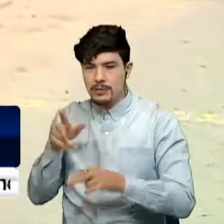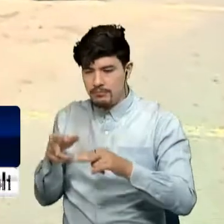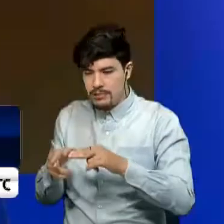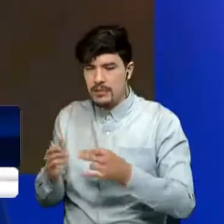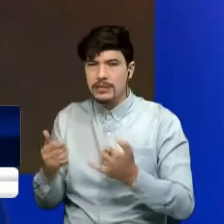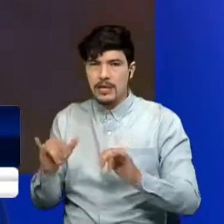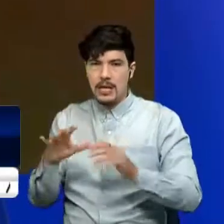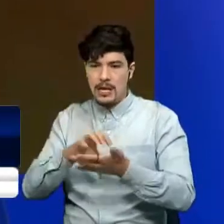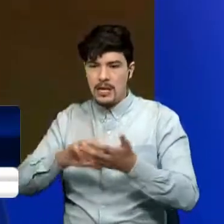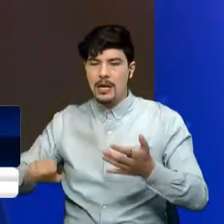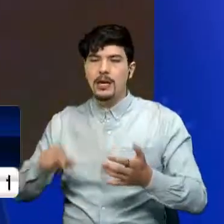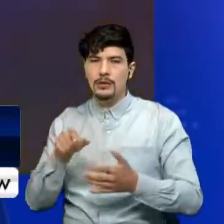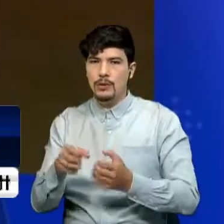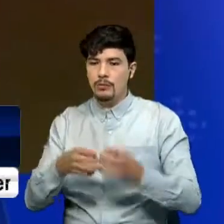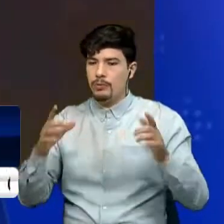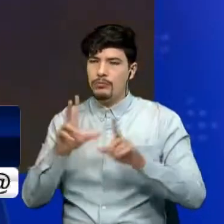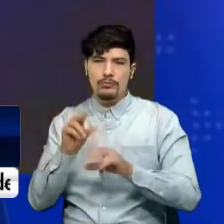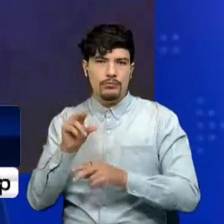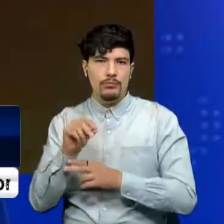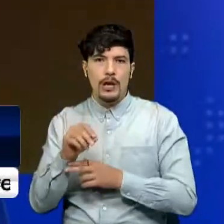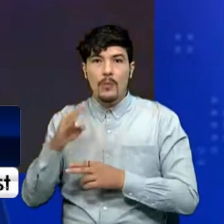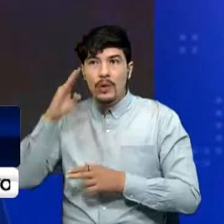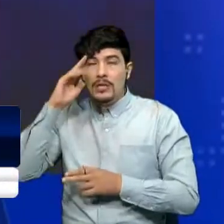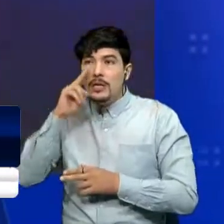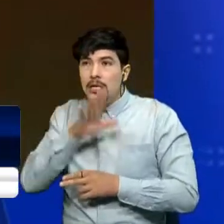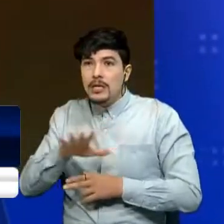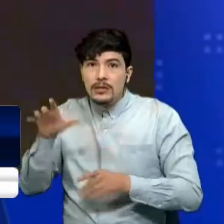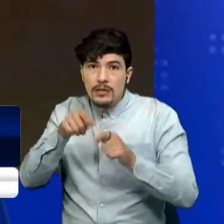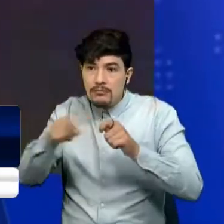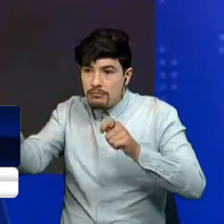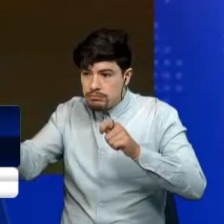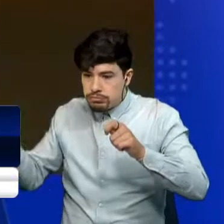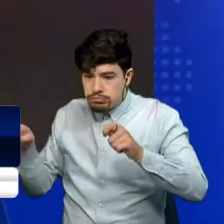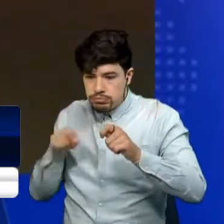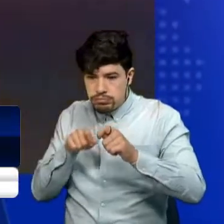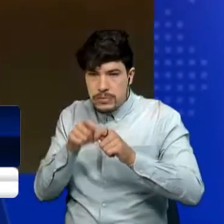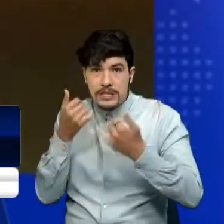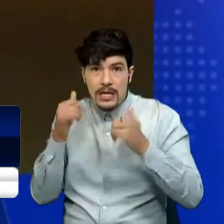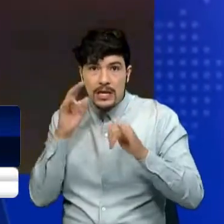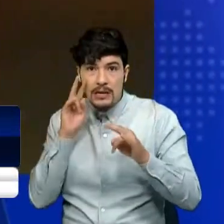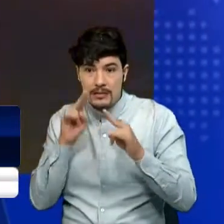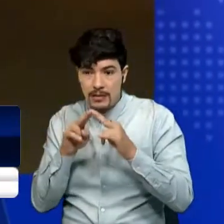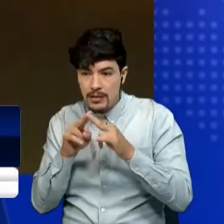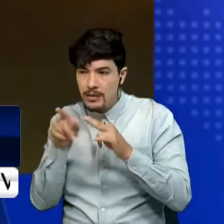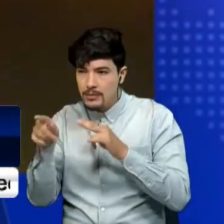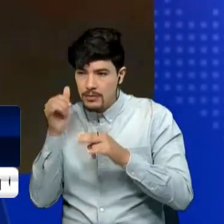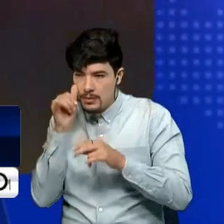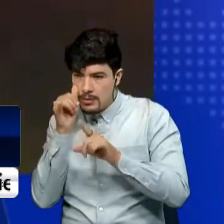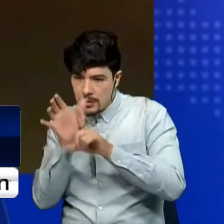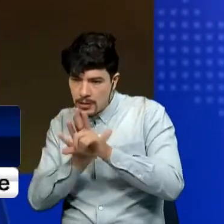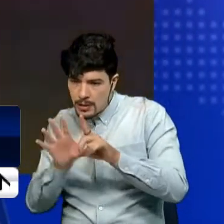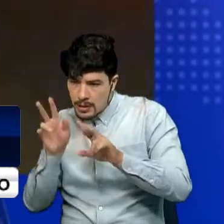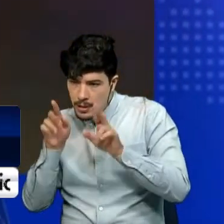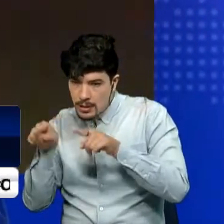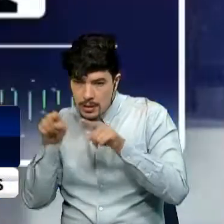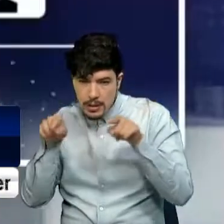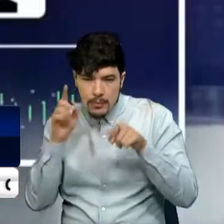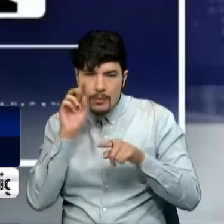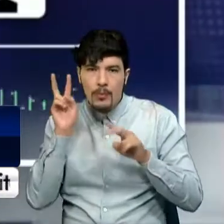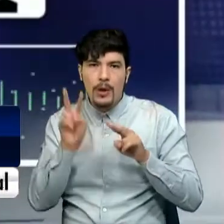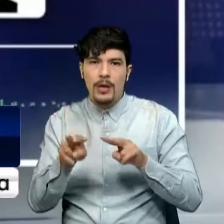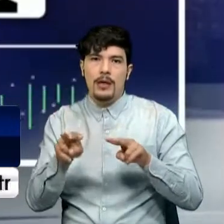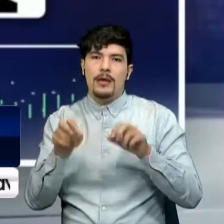explosivo. Las autoridades tuvieron que acordonar la zona y ya se encuentran en el rastreo de las cámaras de seguridad del sector para dar con los autores de este